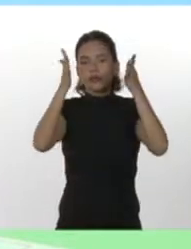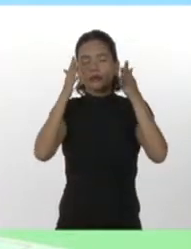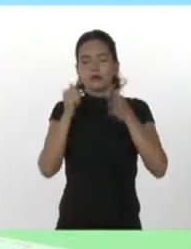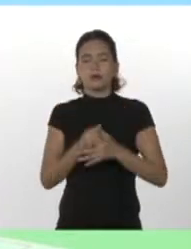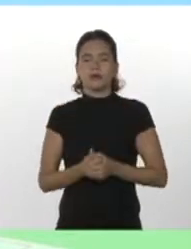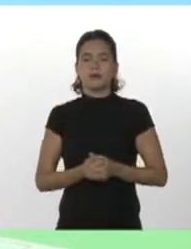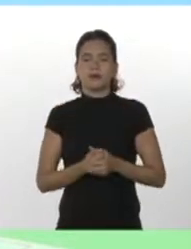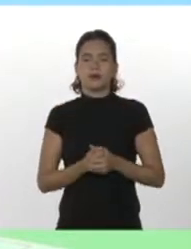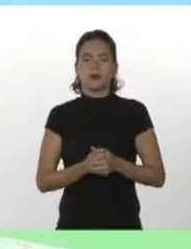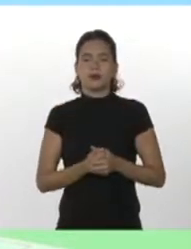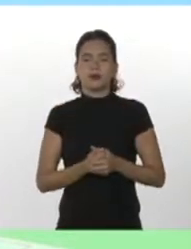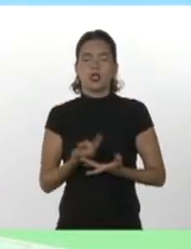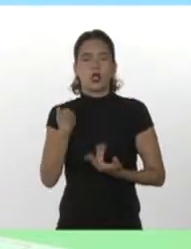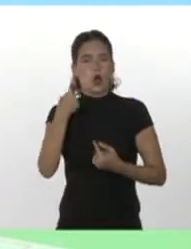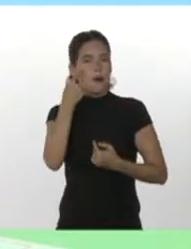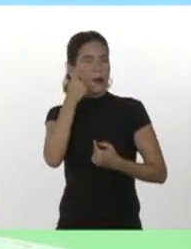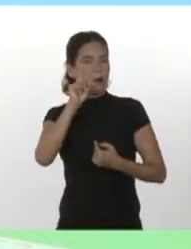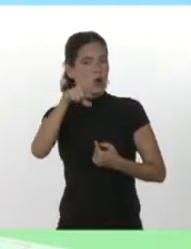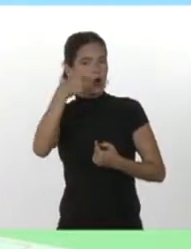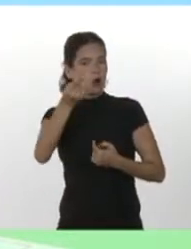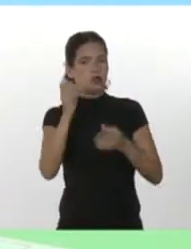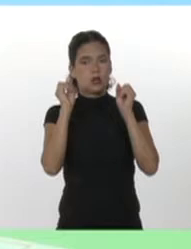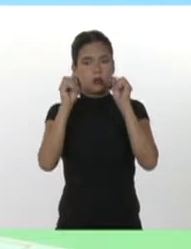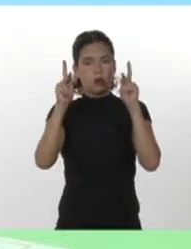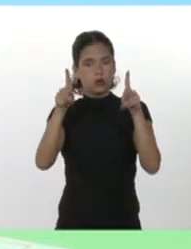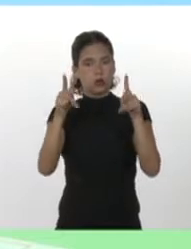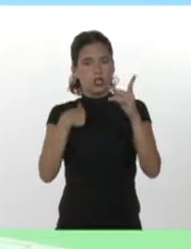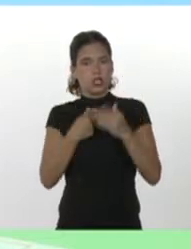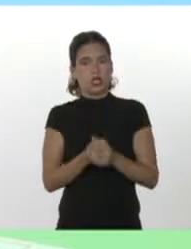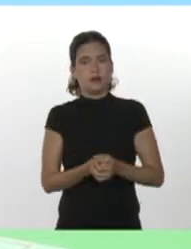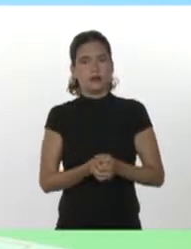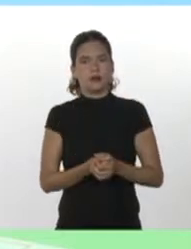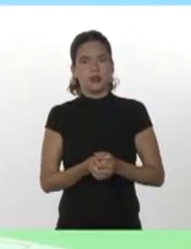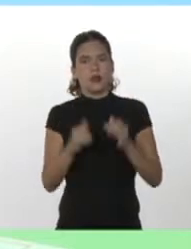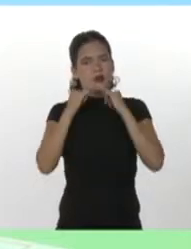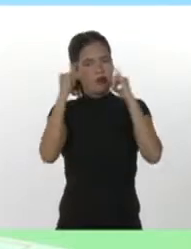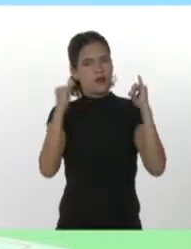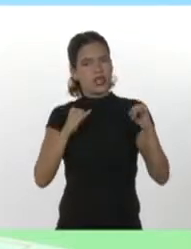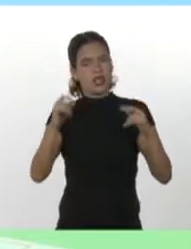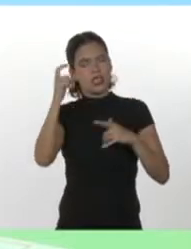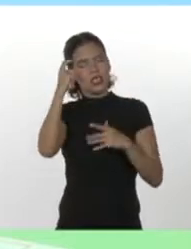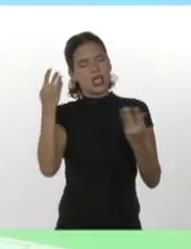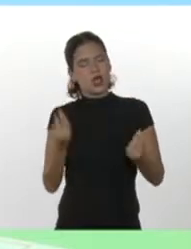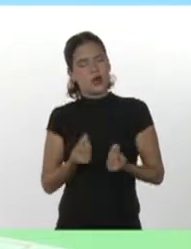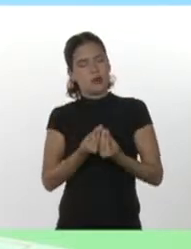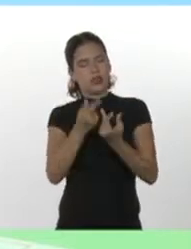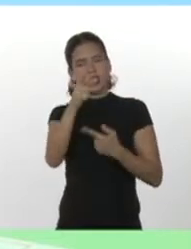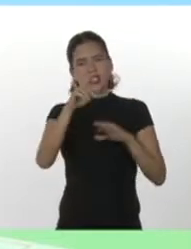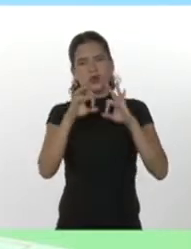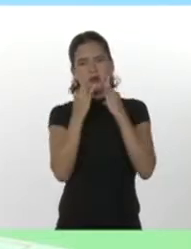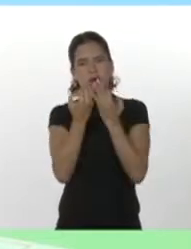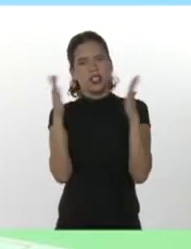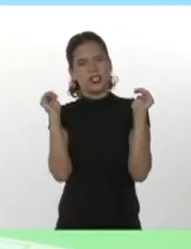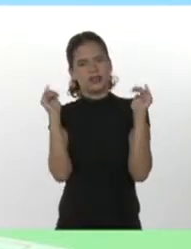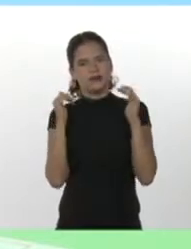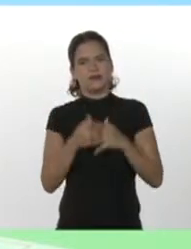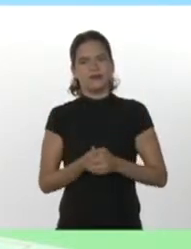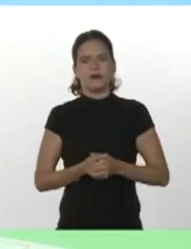orientadas, ¿ok? Nos vemos en otra oportunidad. Que pasen un excelente día en compañía de sus